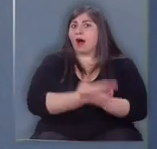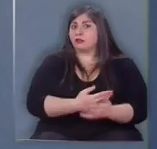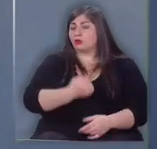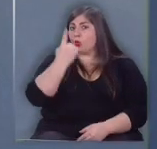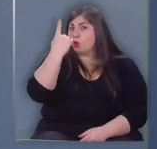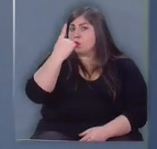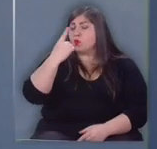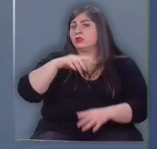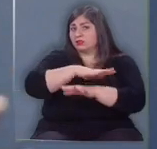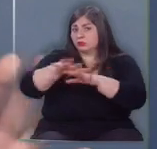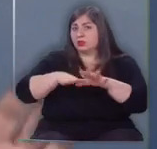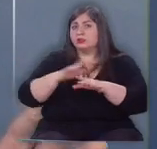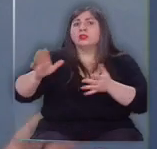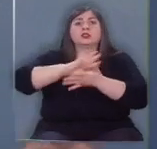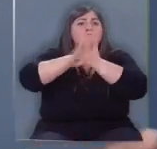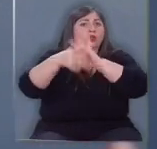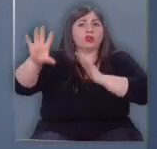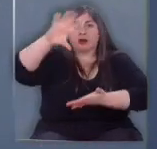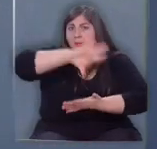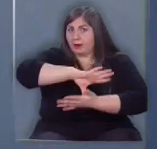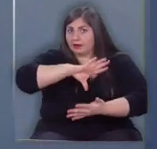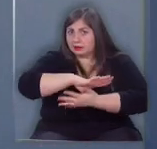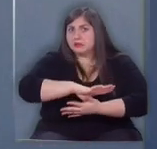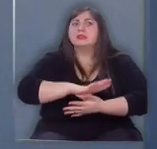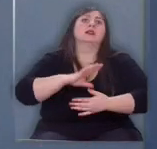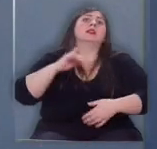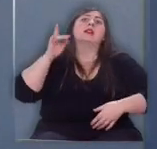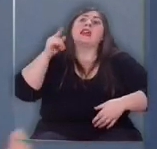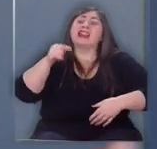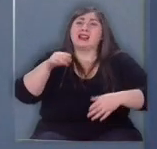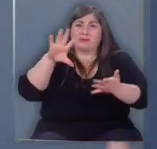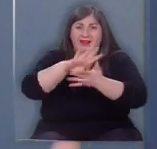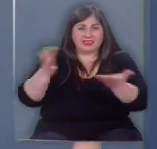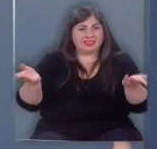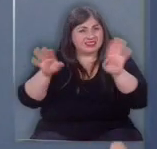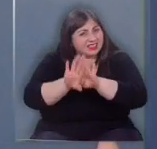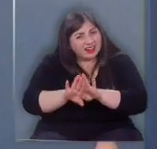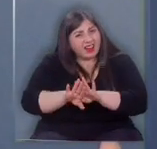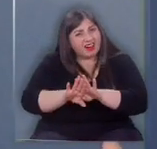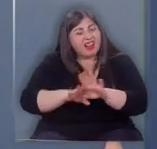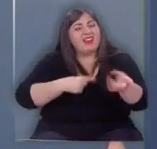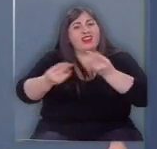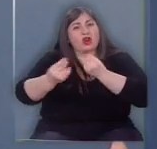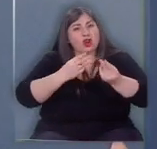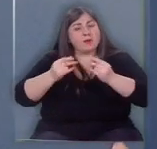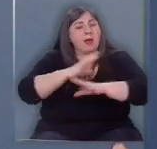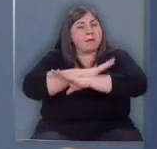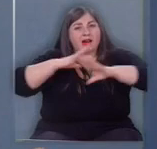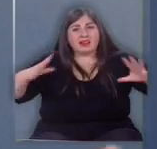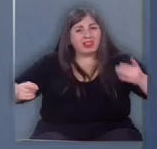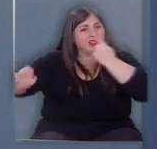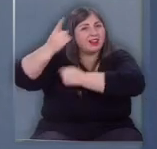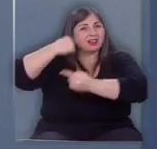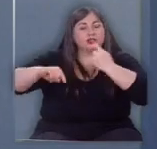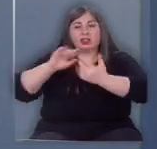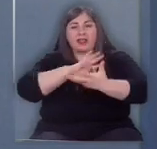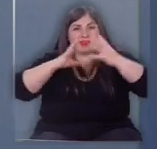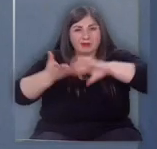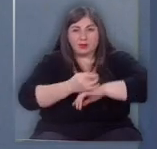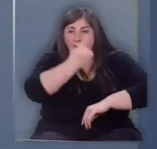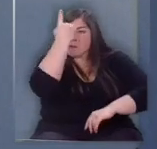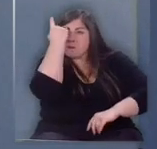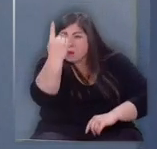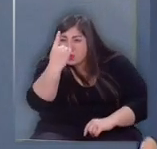solo un caso en todo el país, ¿se supone que tenía que cerrar el país? ¿La economía más grande en la historia del mundo por un